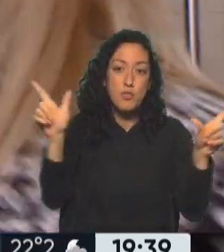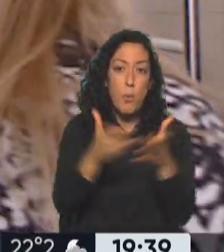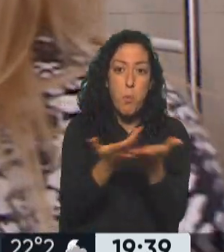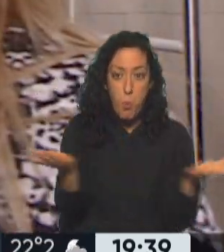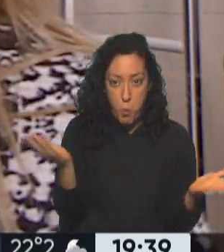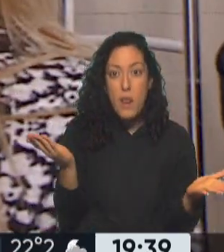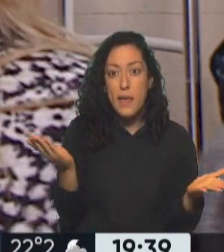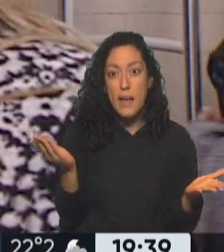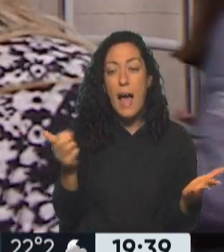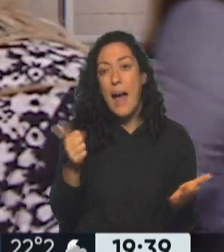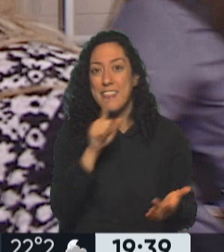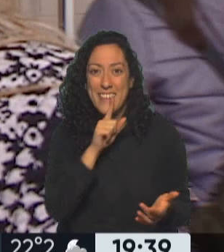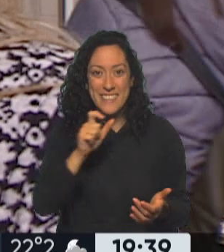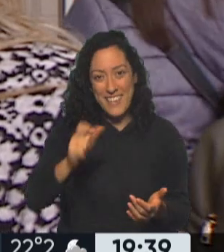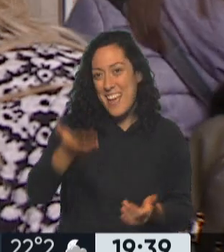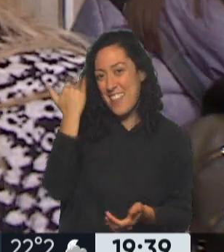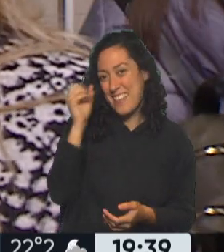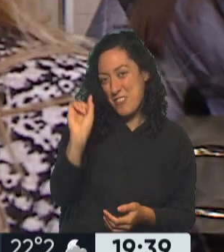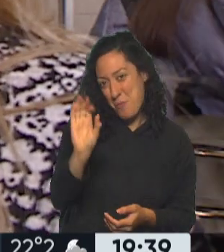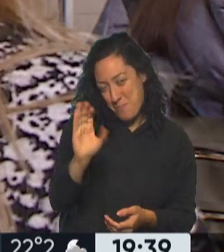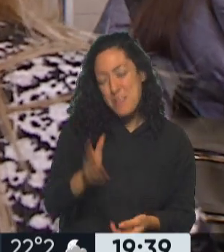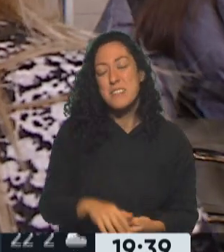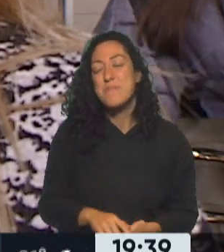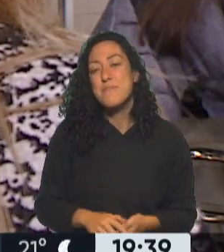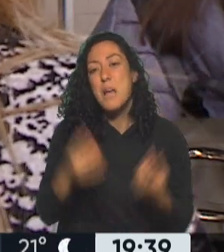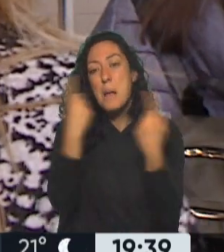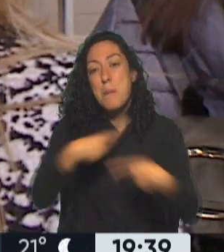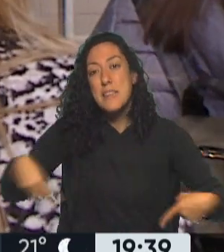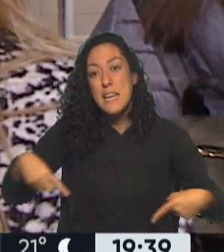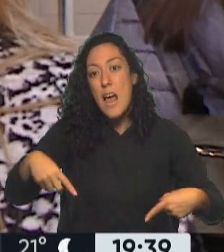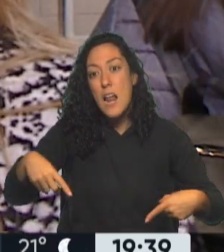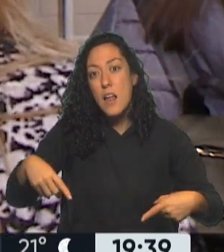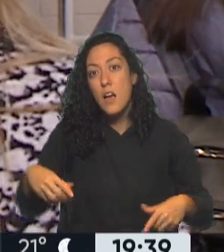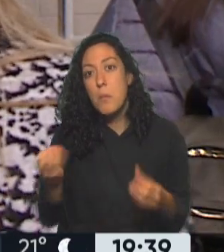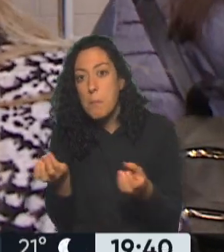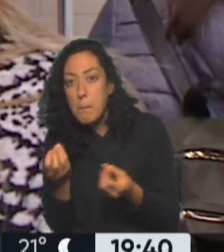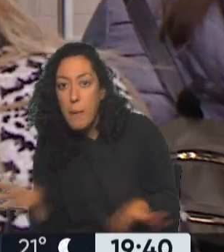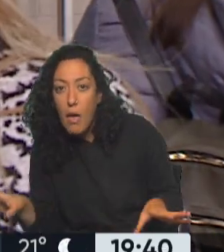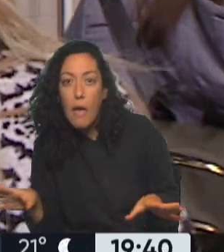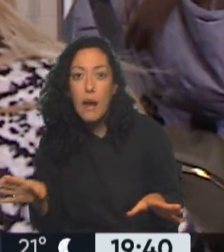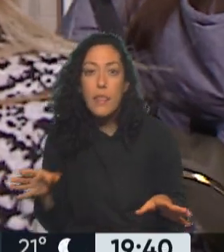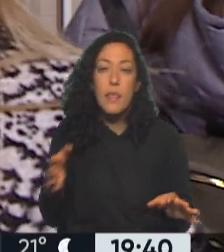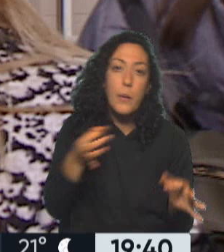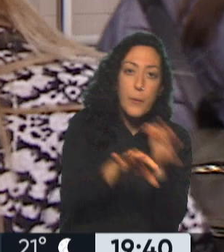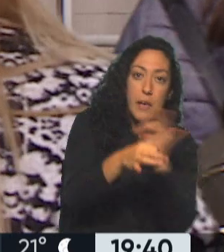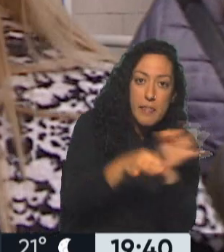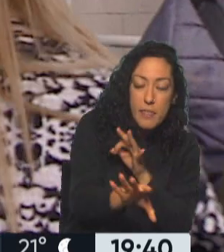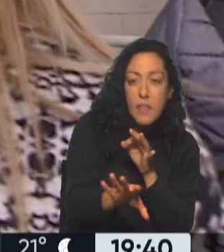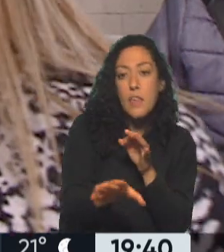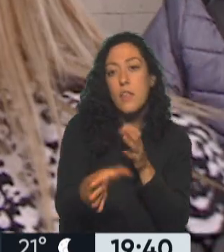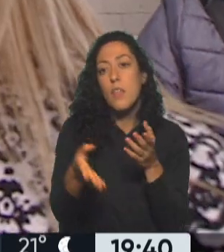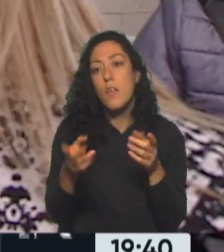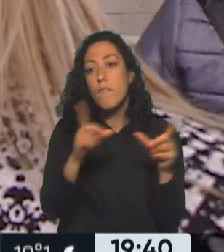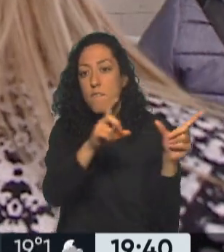llamaba ATC. Y ese material muchas veces quedó traspapelado, a veces vendido, a veces los